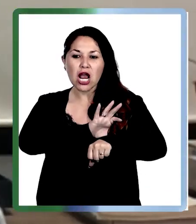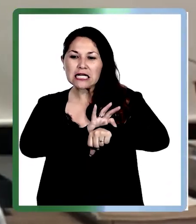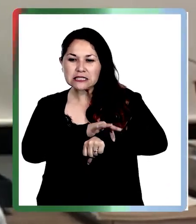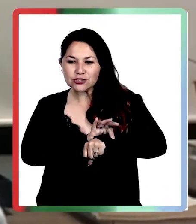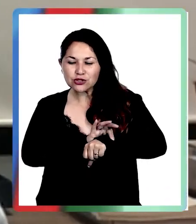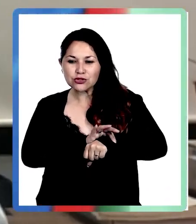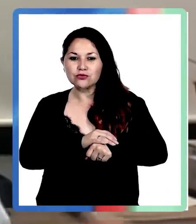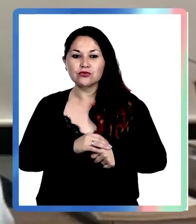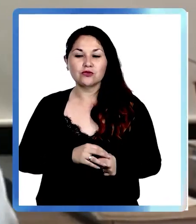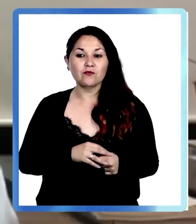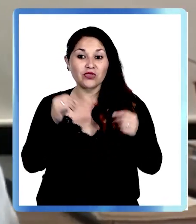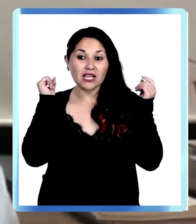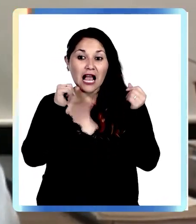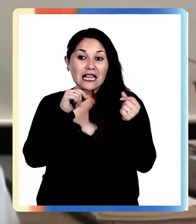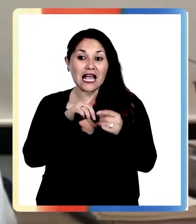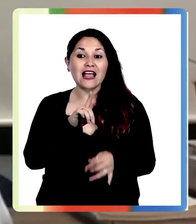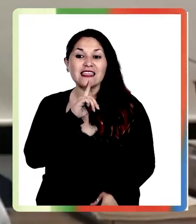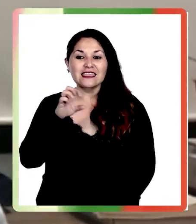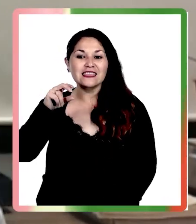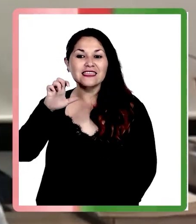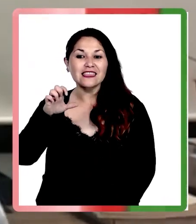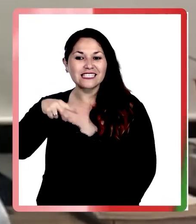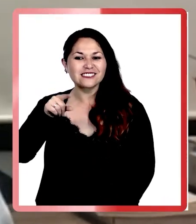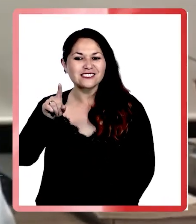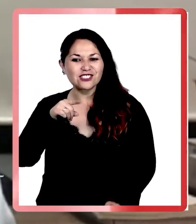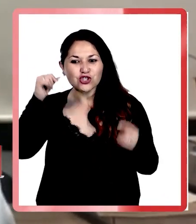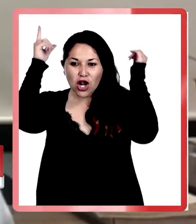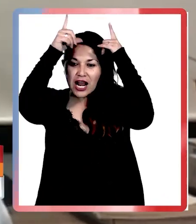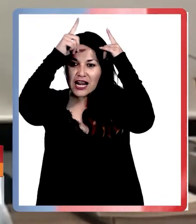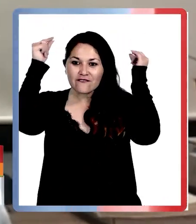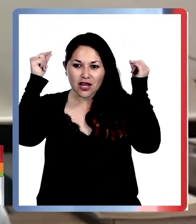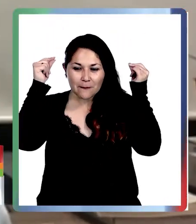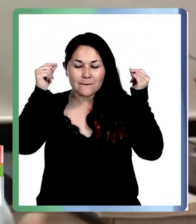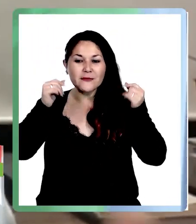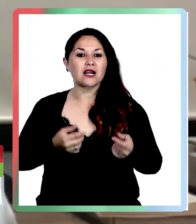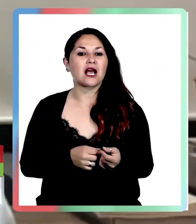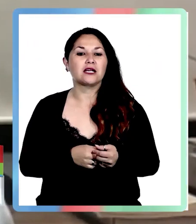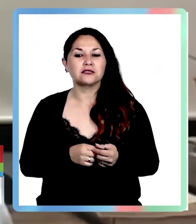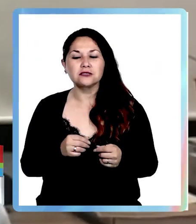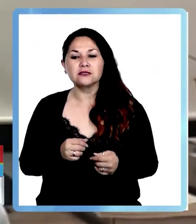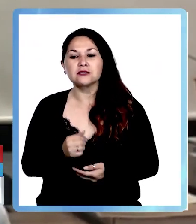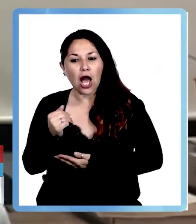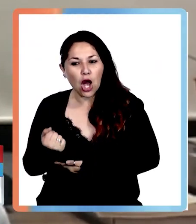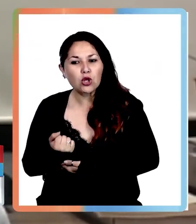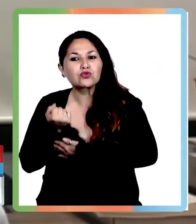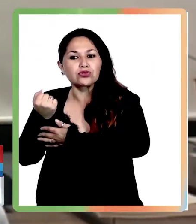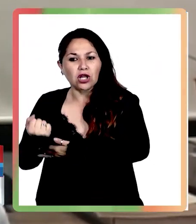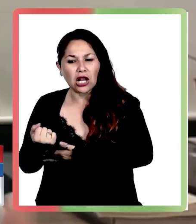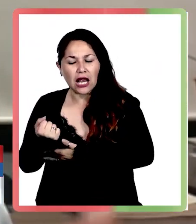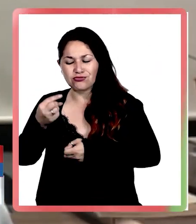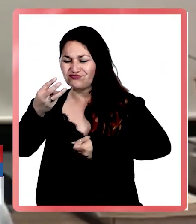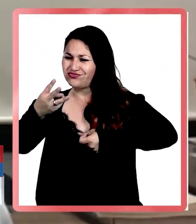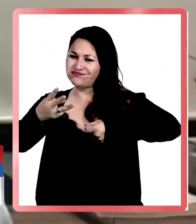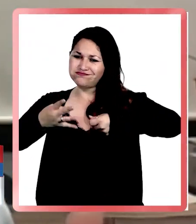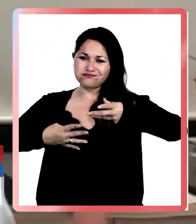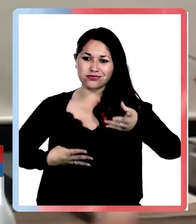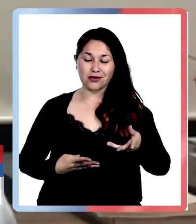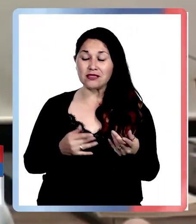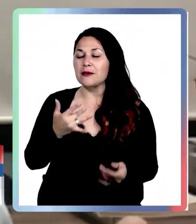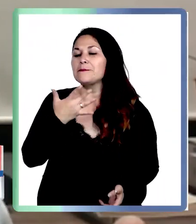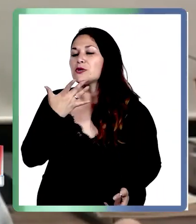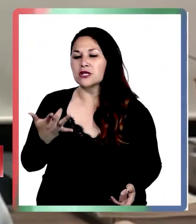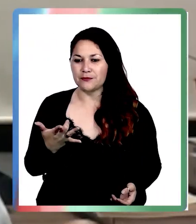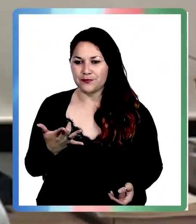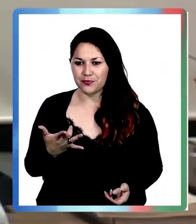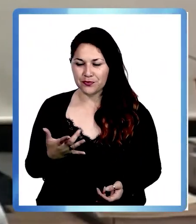kinesiólogos, las TENS, las técnicas en enfermería de nivel superior, las auxiliares, en fin. ¿Por